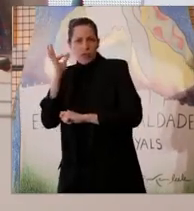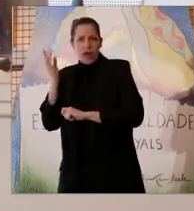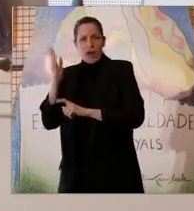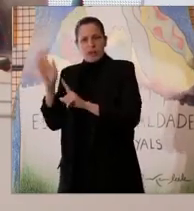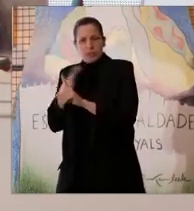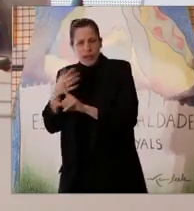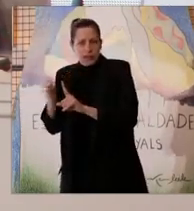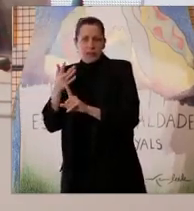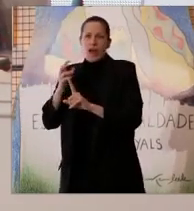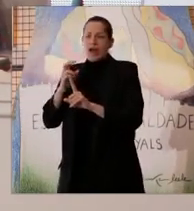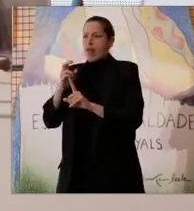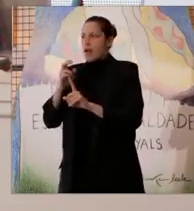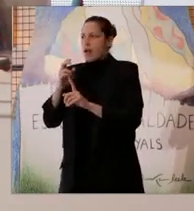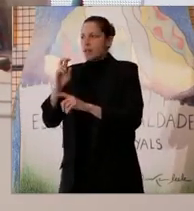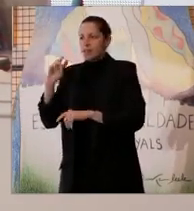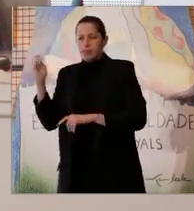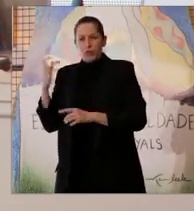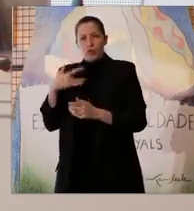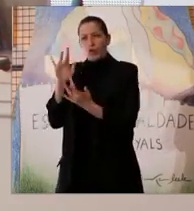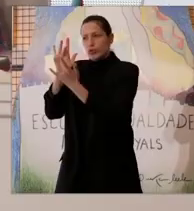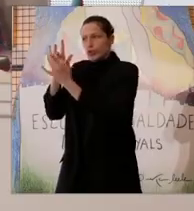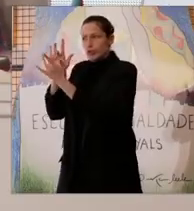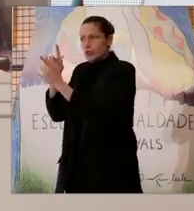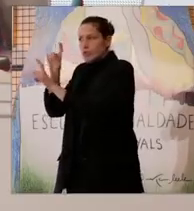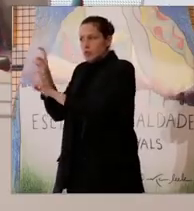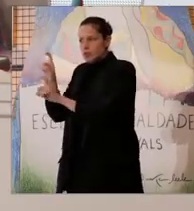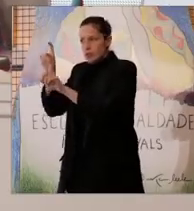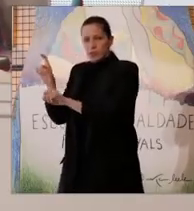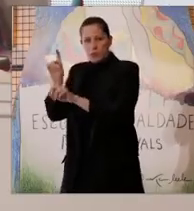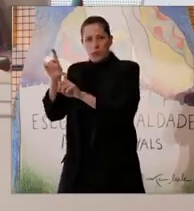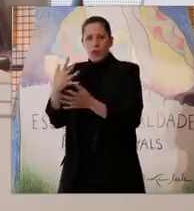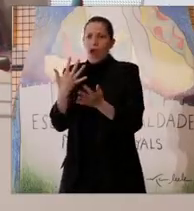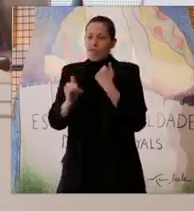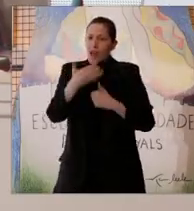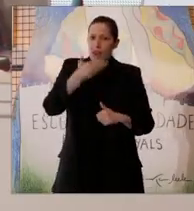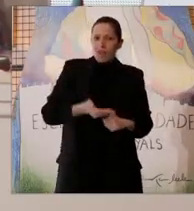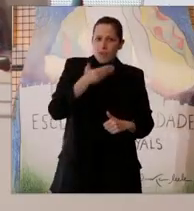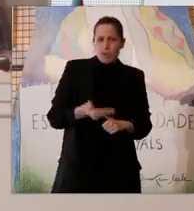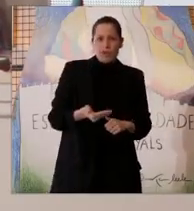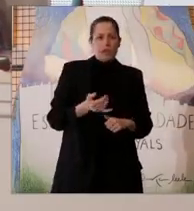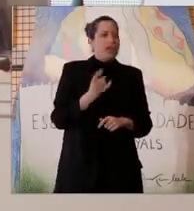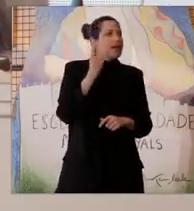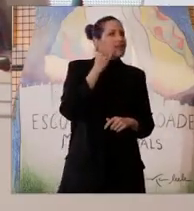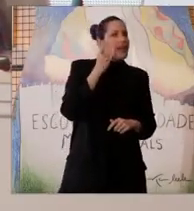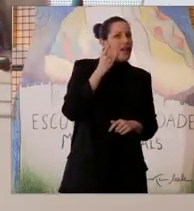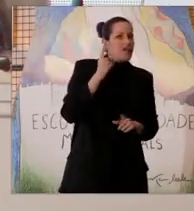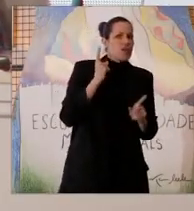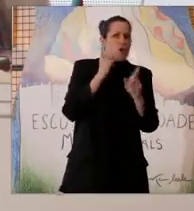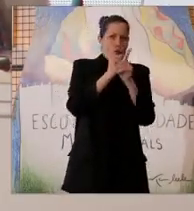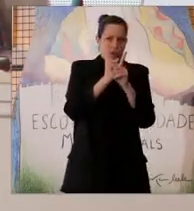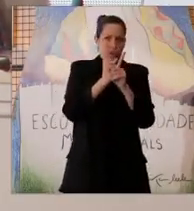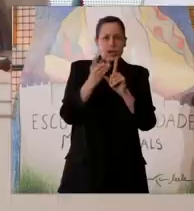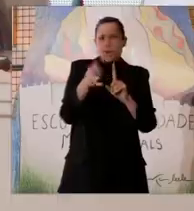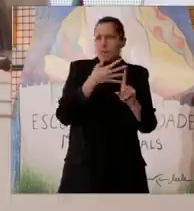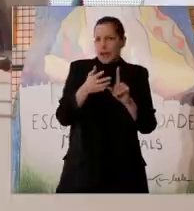es importantísimo que metamos ahí la cabeza el 016 reventó a llamadas porque había mujeres que se identificaban con